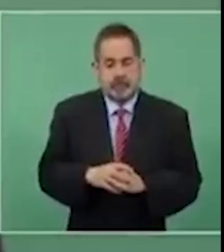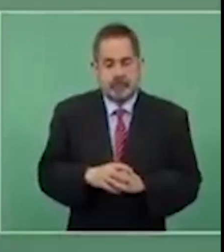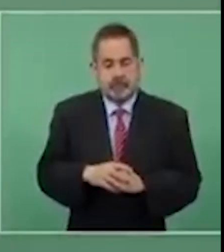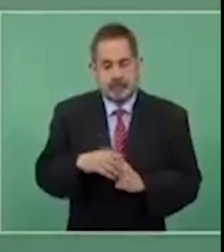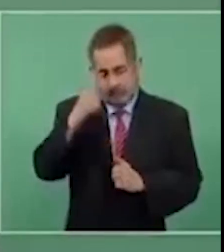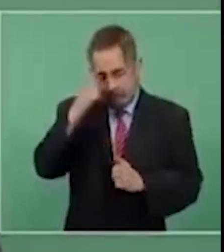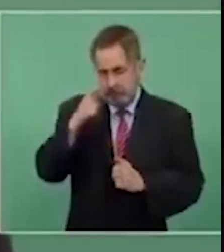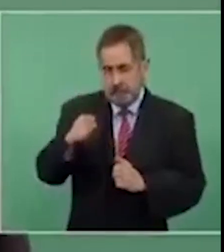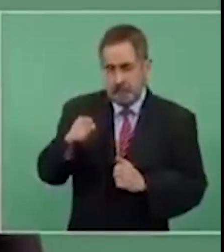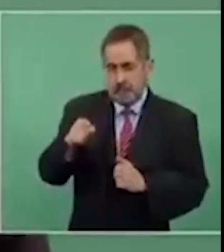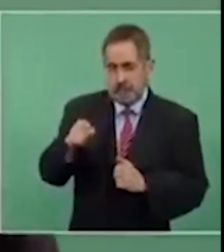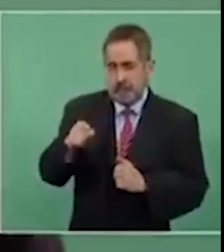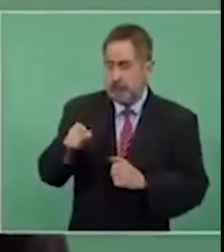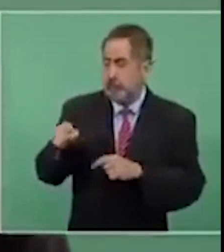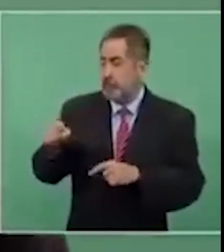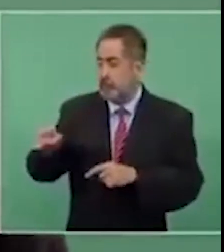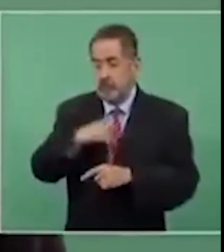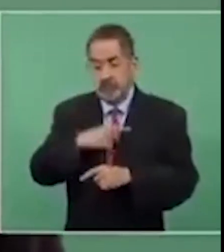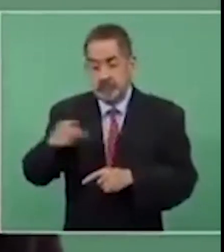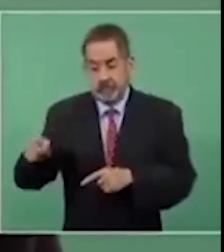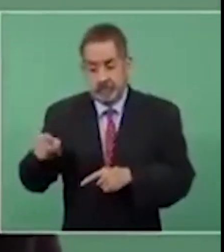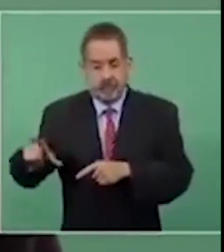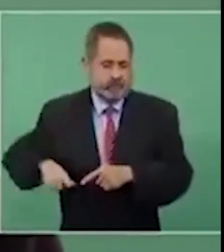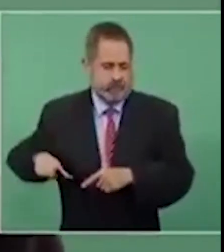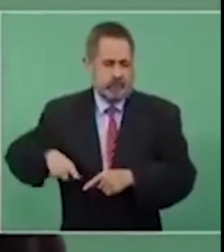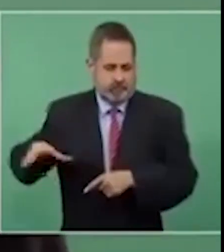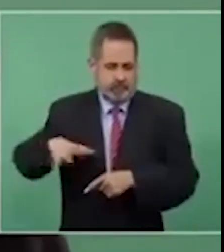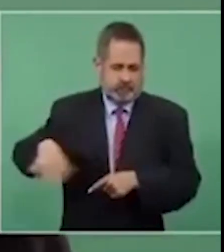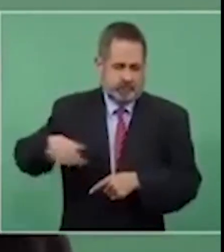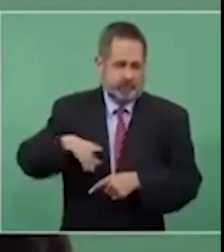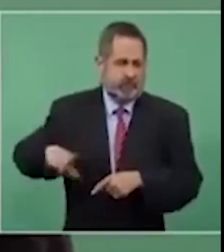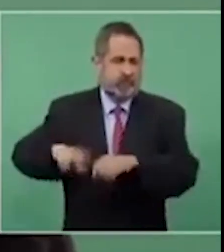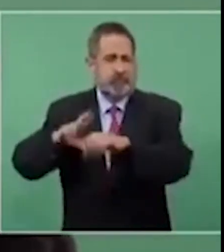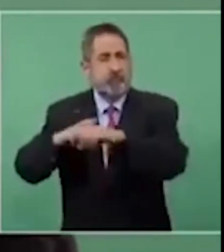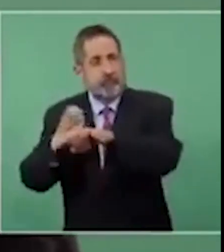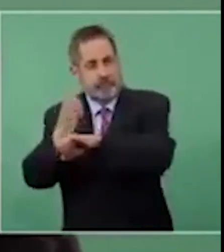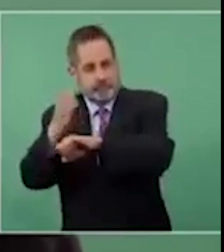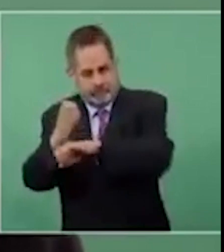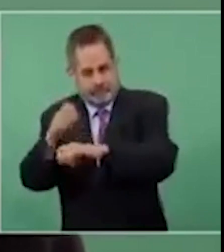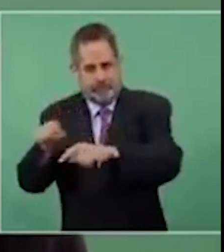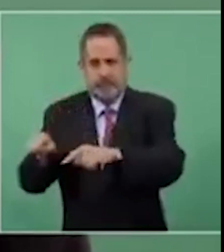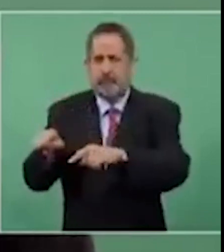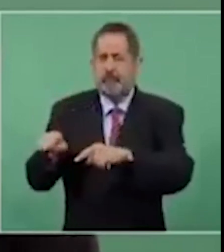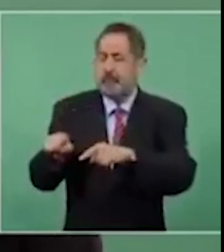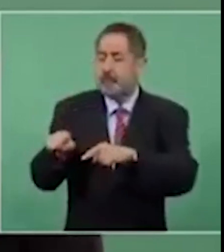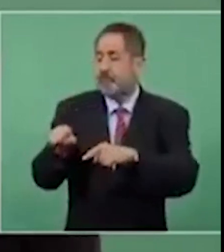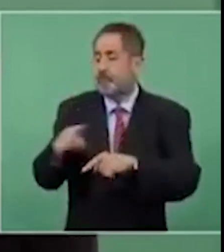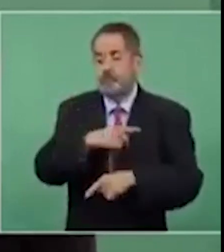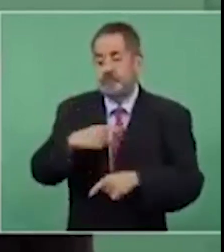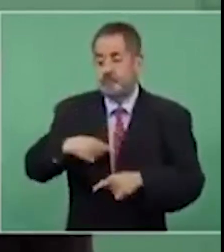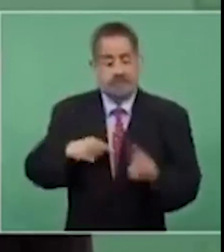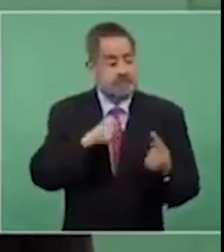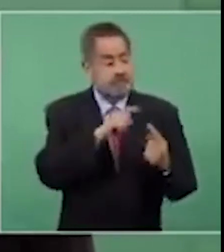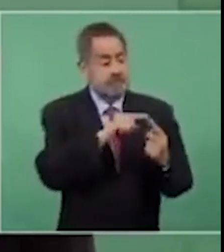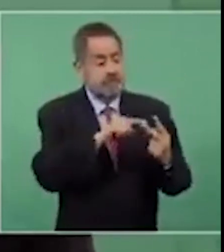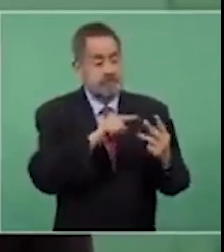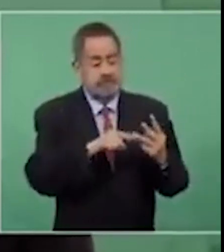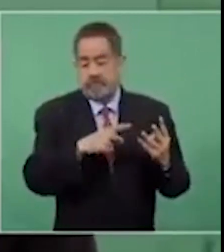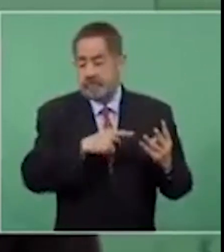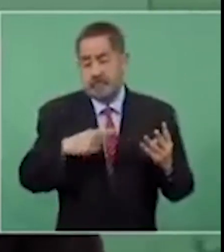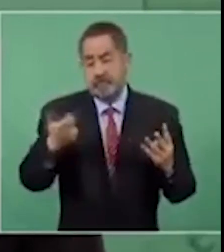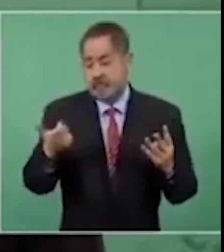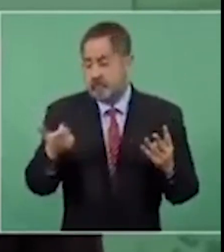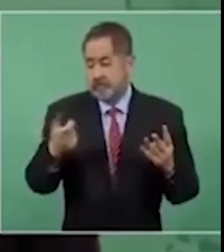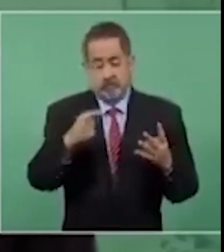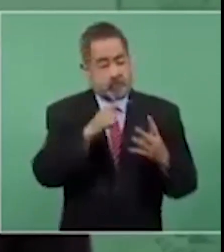en la mañana era el presidente andrés manuel lópez obrador hizo referencia del desastre financiero que dejó la administración de ignacio peralta sánchez sin embargo